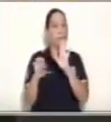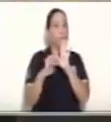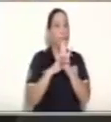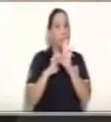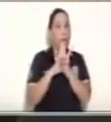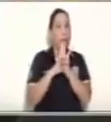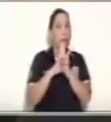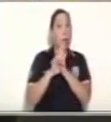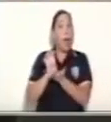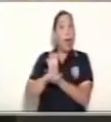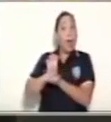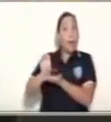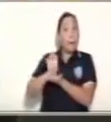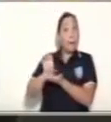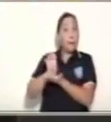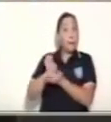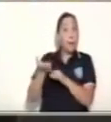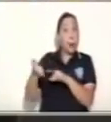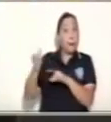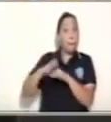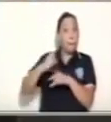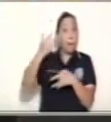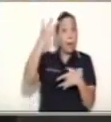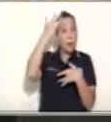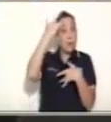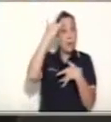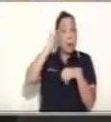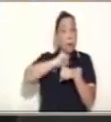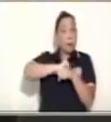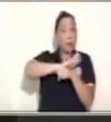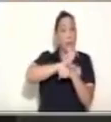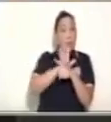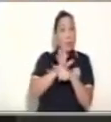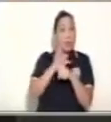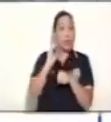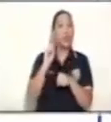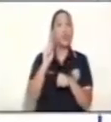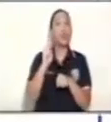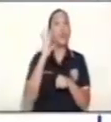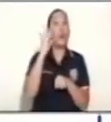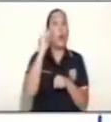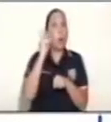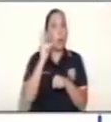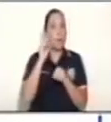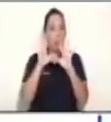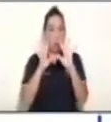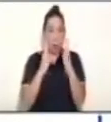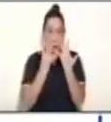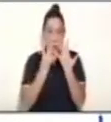Para evitar que más personas se contagien del COVID-19.